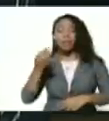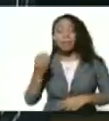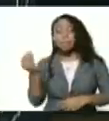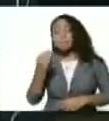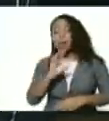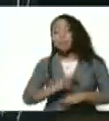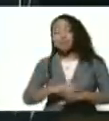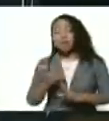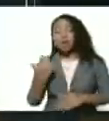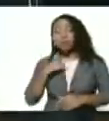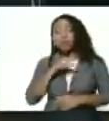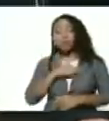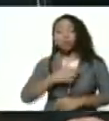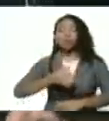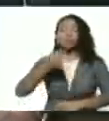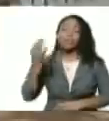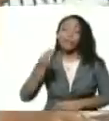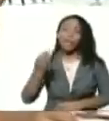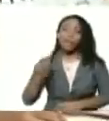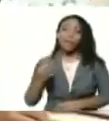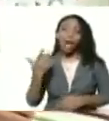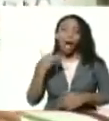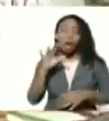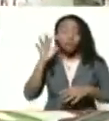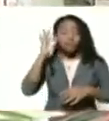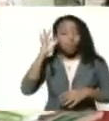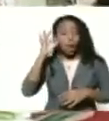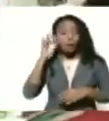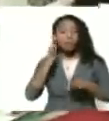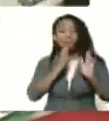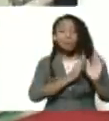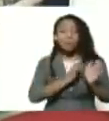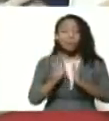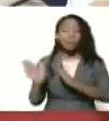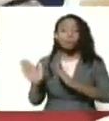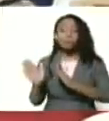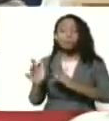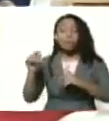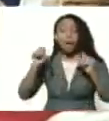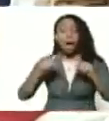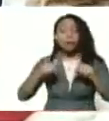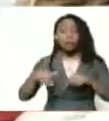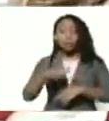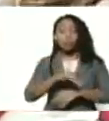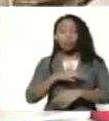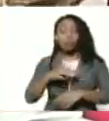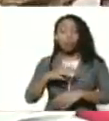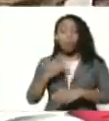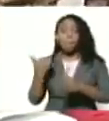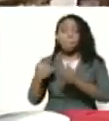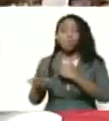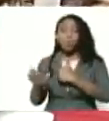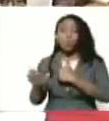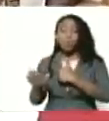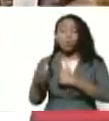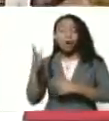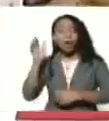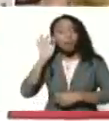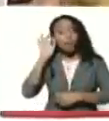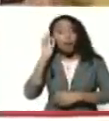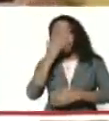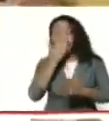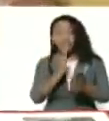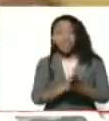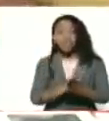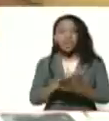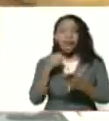bueno, aquí realmente hay un mujerero organizado. Aquí, bueno, por donde nosotros pasamos, las mujeres al frente